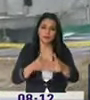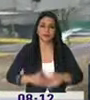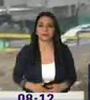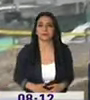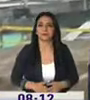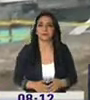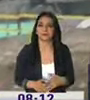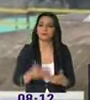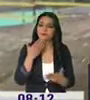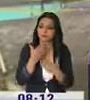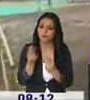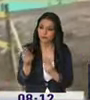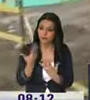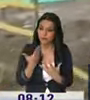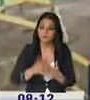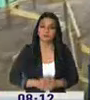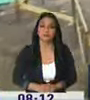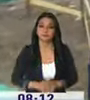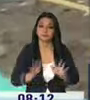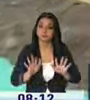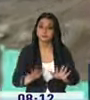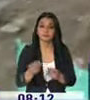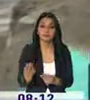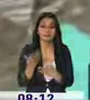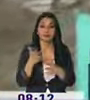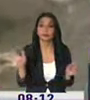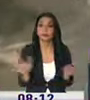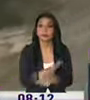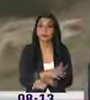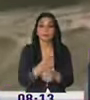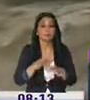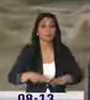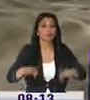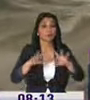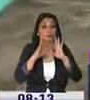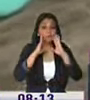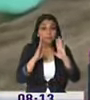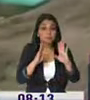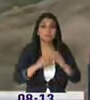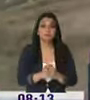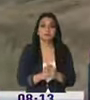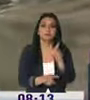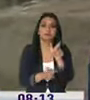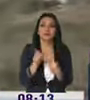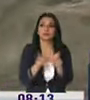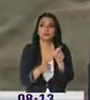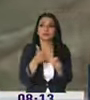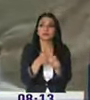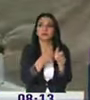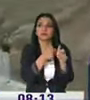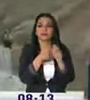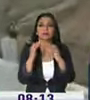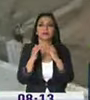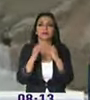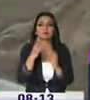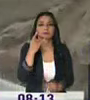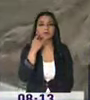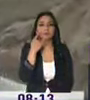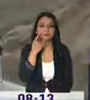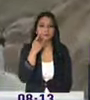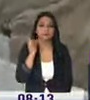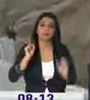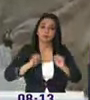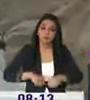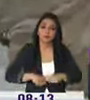Le agradecemos muchísimo, Juan Pablo. Bueno, ahí está toda la información, a tomarlo muy en cuenta, sobre todo a toda la gente que vive aquí en el sector de Pomaski, para